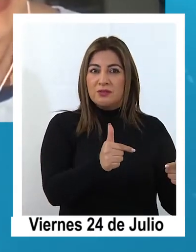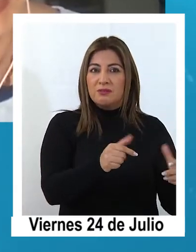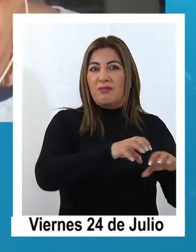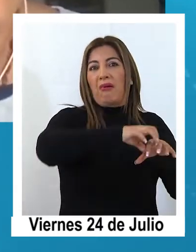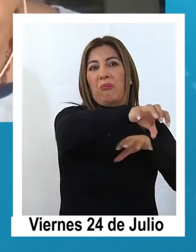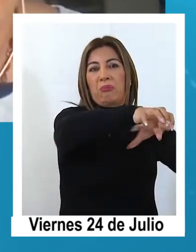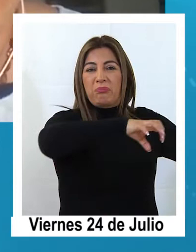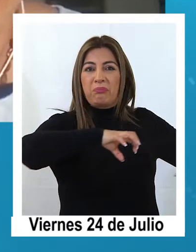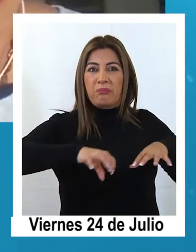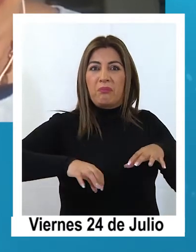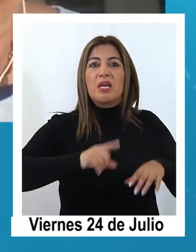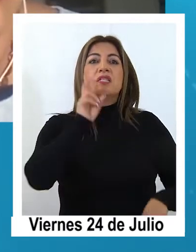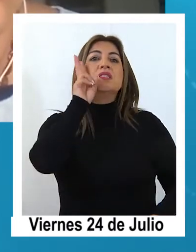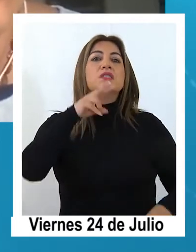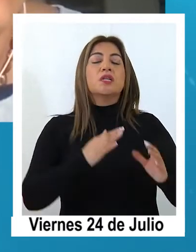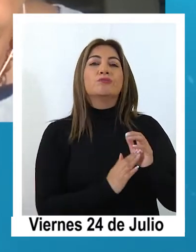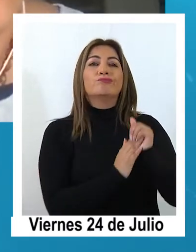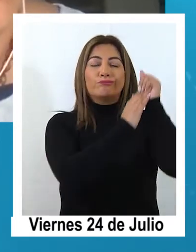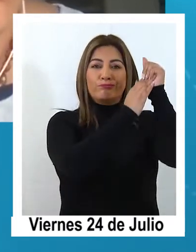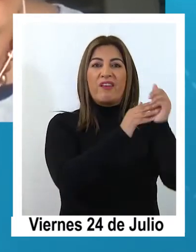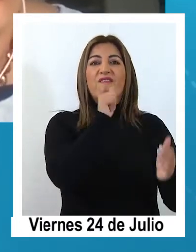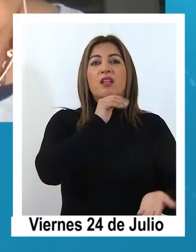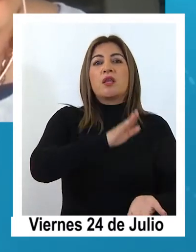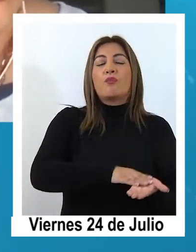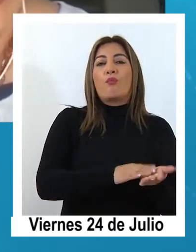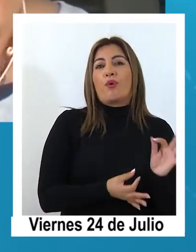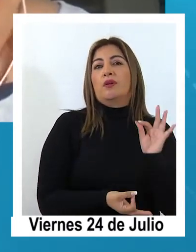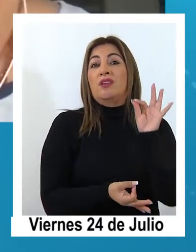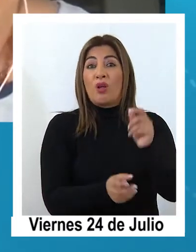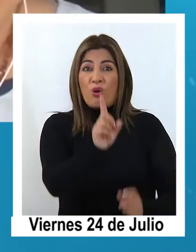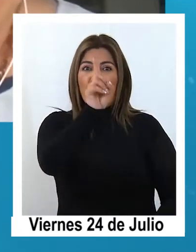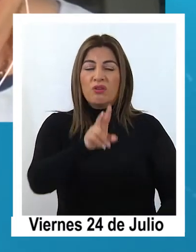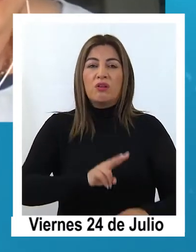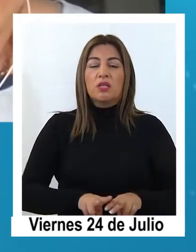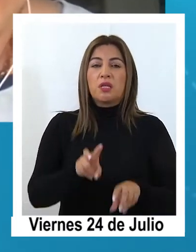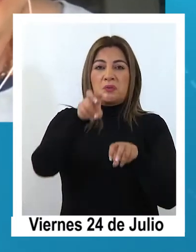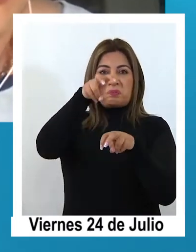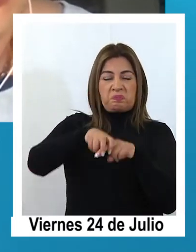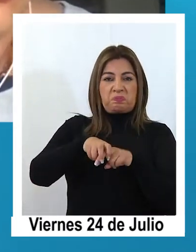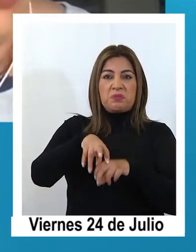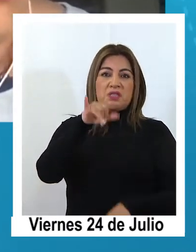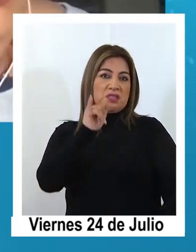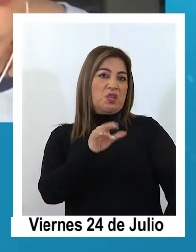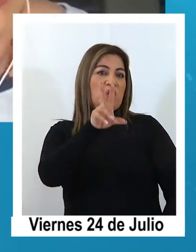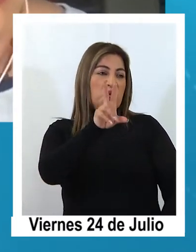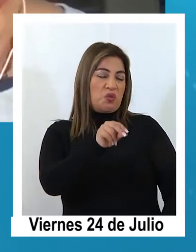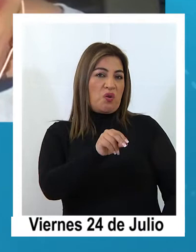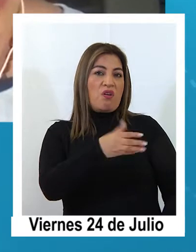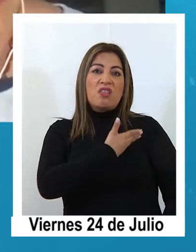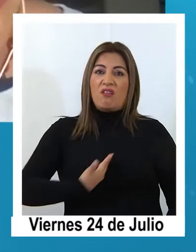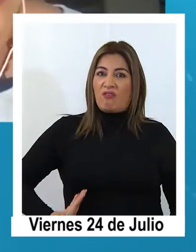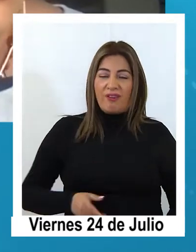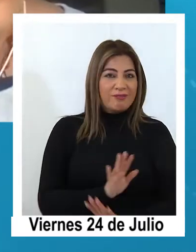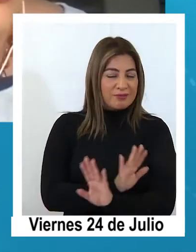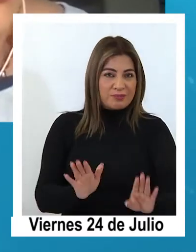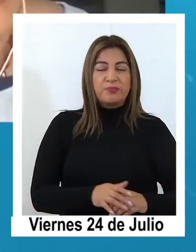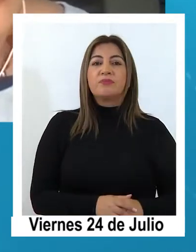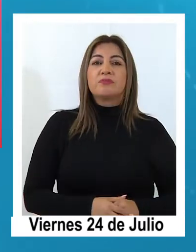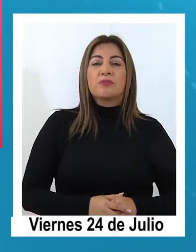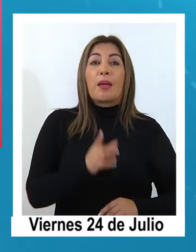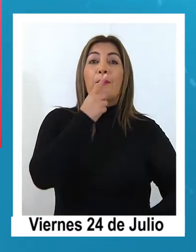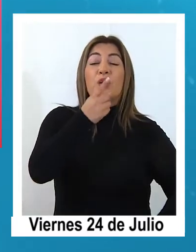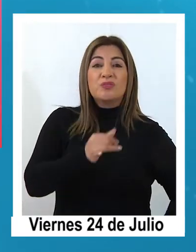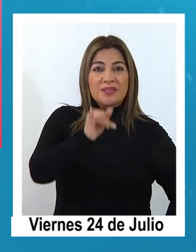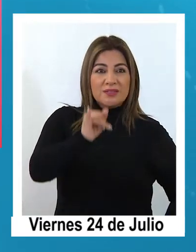errática, sin liderazgo y sin propuestas. Lo único que se hacía era sentarse y decir sí o no a las propuestas del gobierno. Sí,